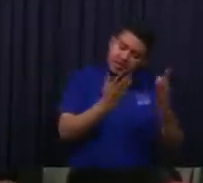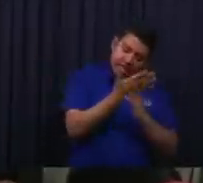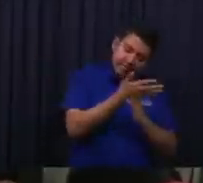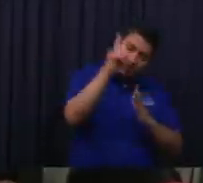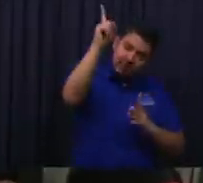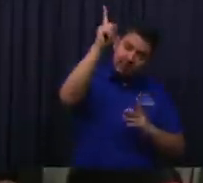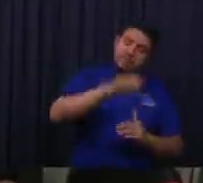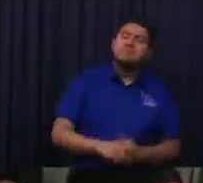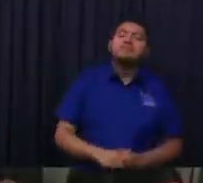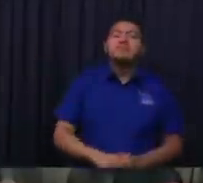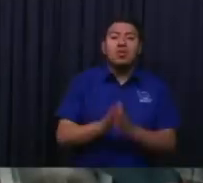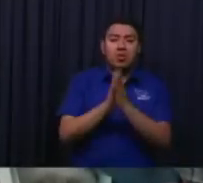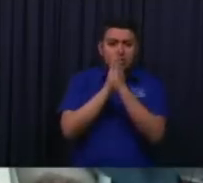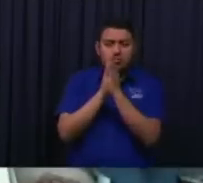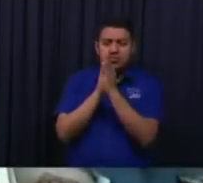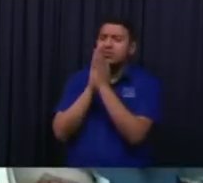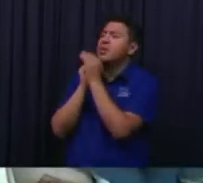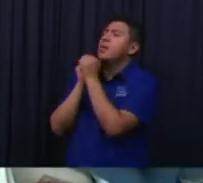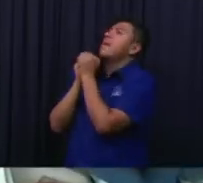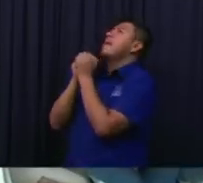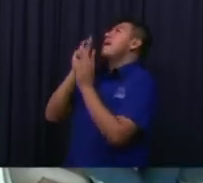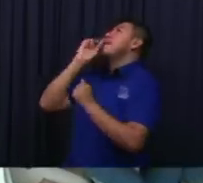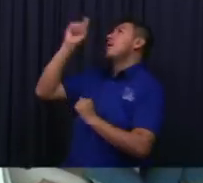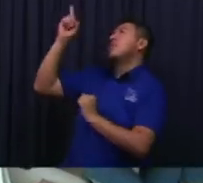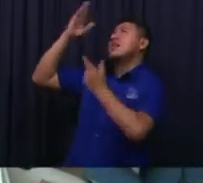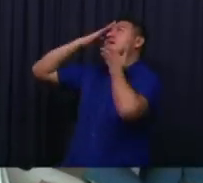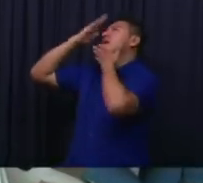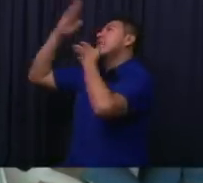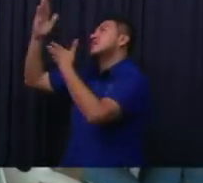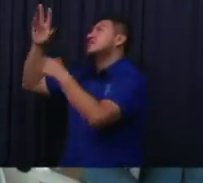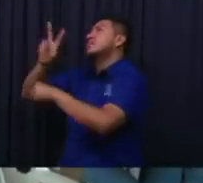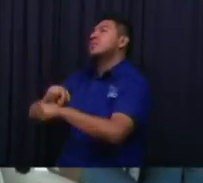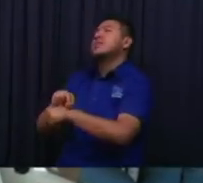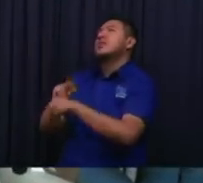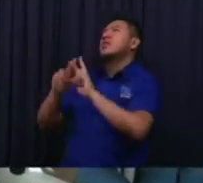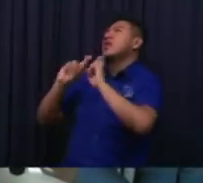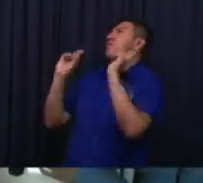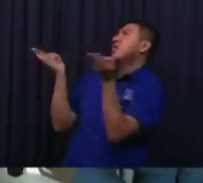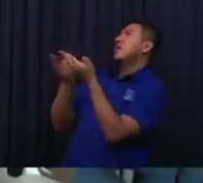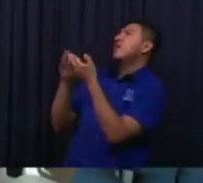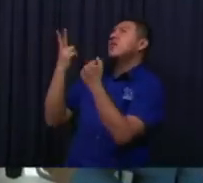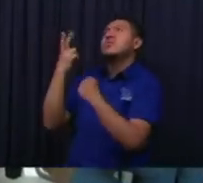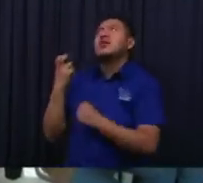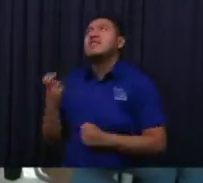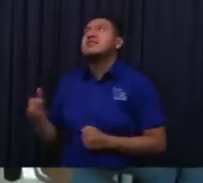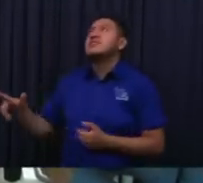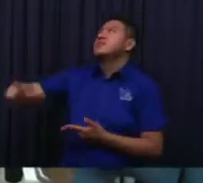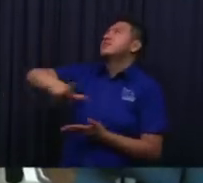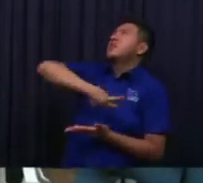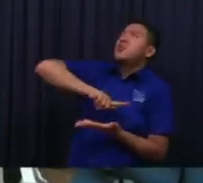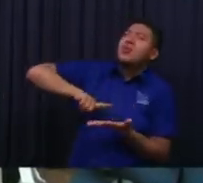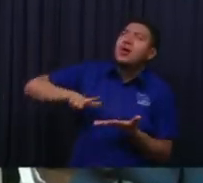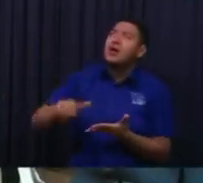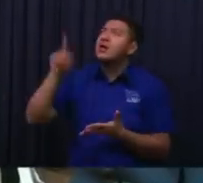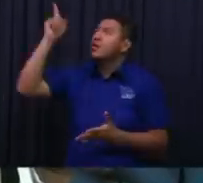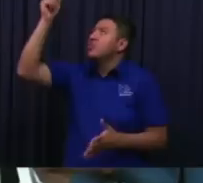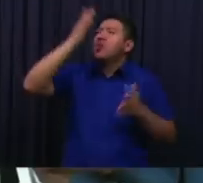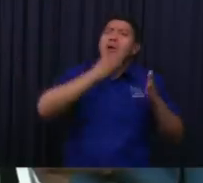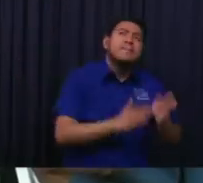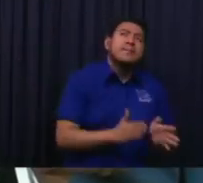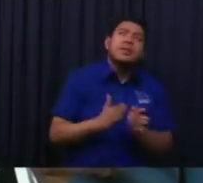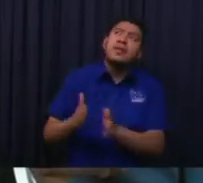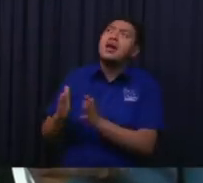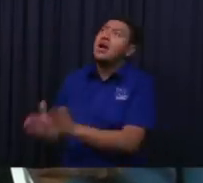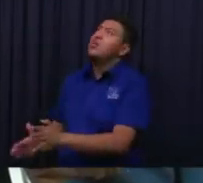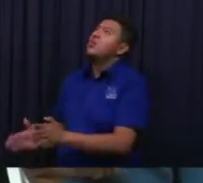nombre de Jesús, gracias por permitirnos reunir una vez más en este lugar, Señor, que has provisto para